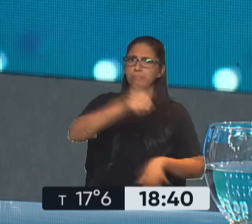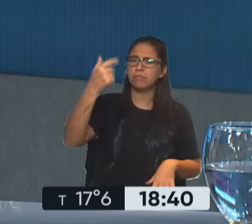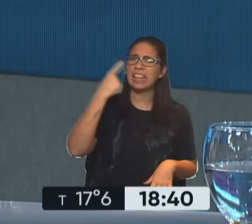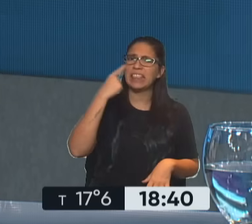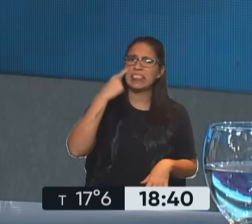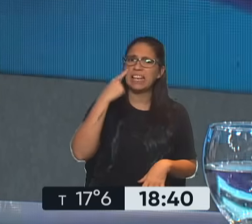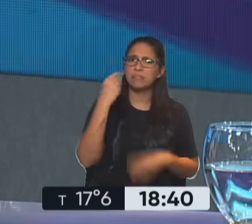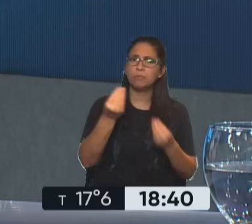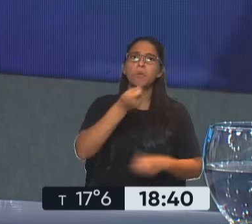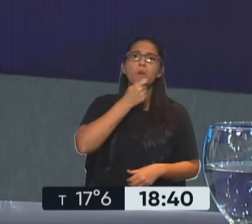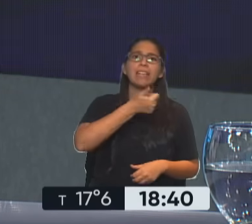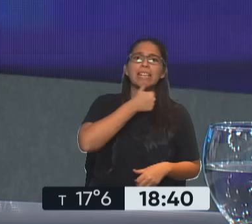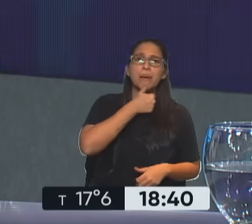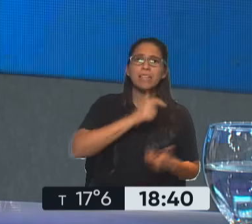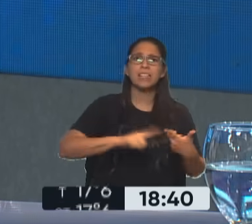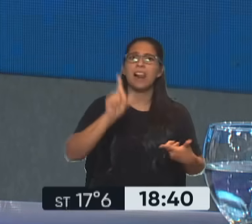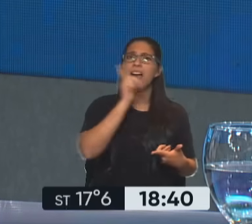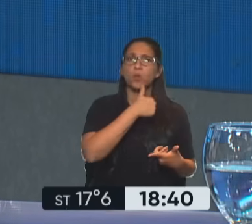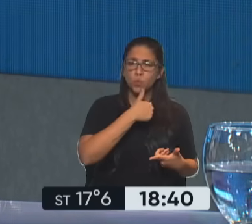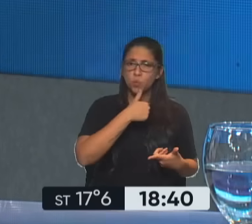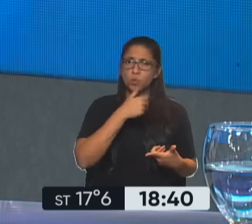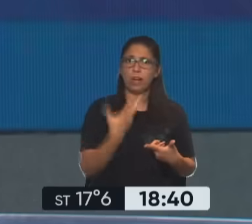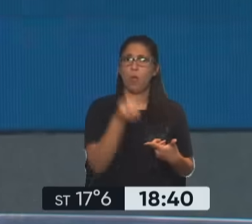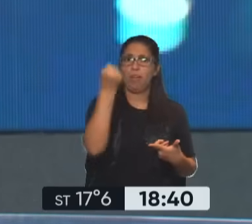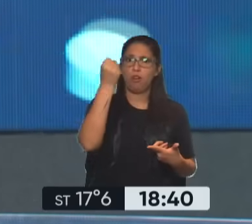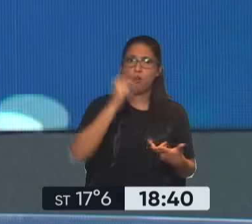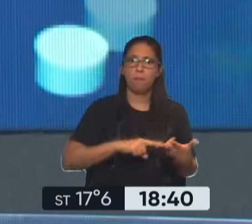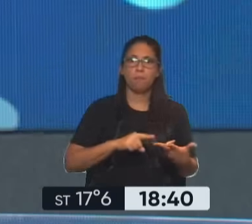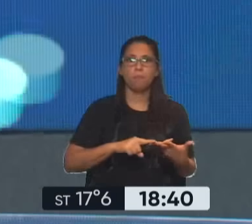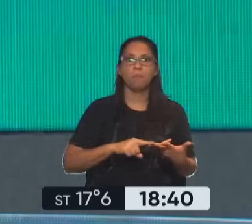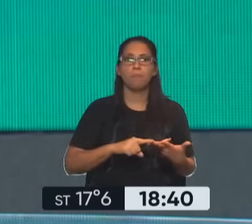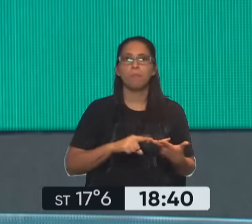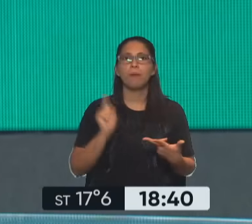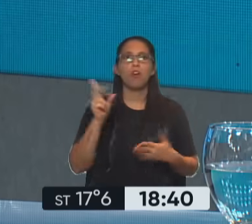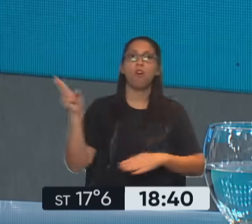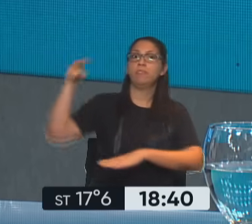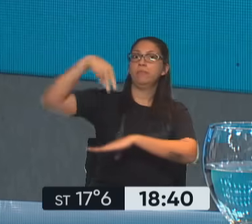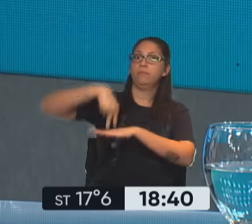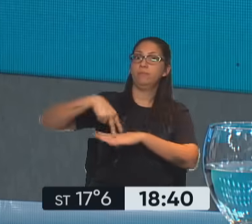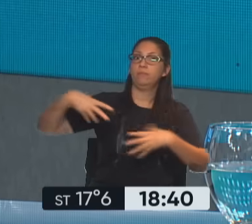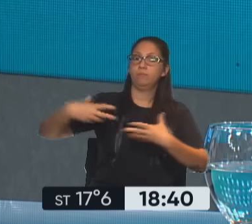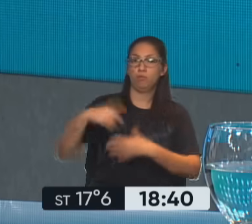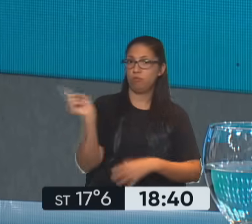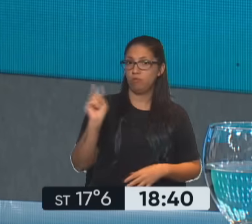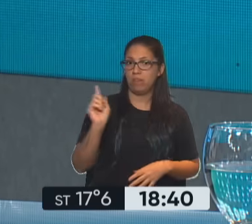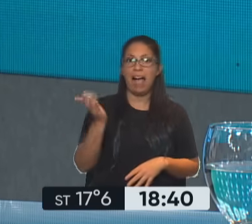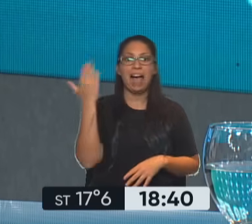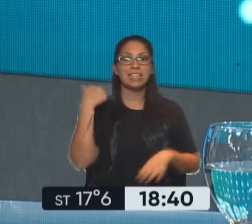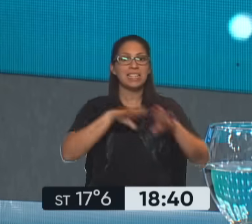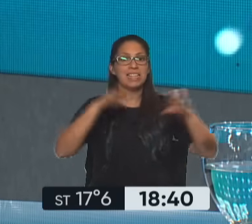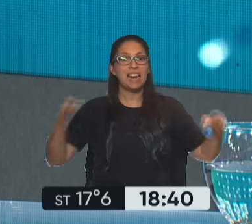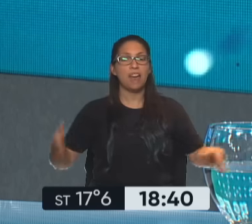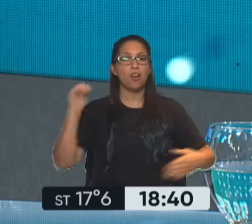Ganó Quilmes, ganó Lanús, que se recuperó. Pero no un lugar arriba del escenario. No, ayer en el escenario estuvo el